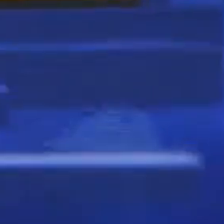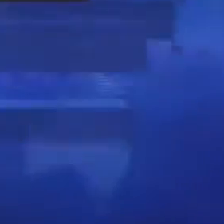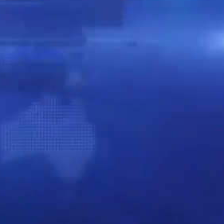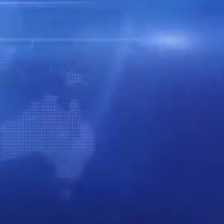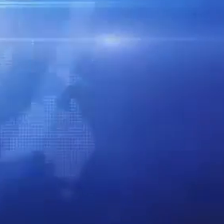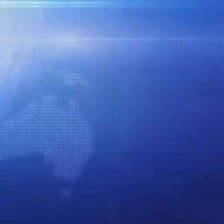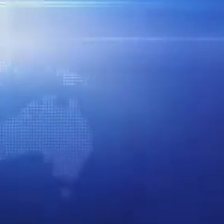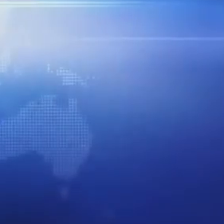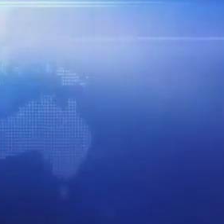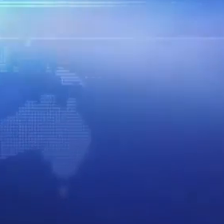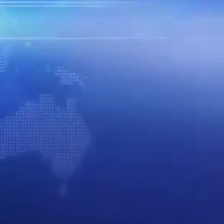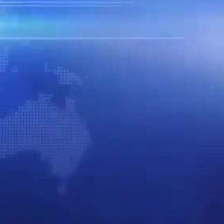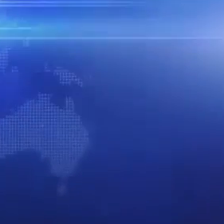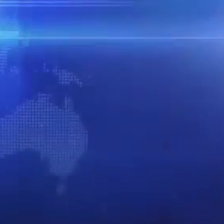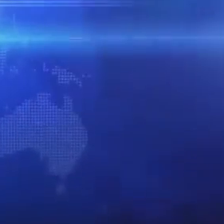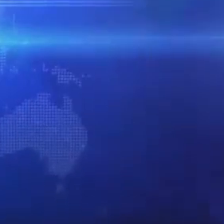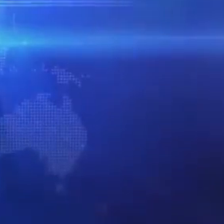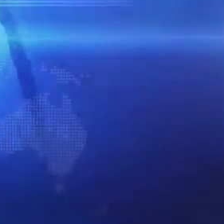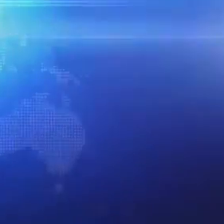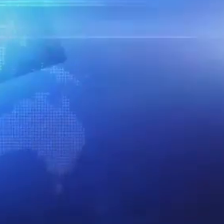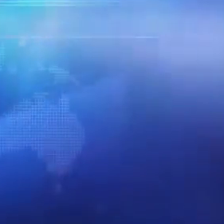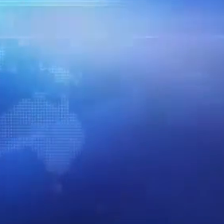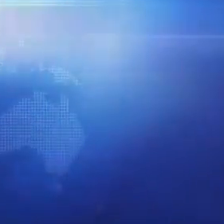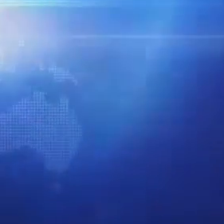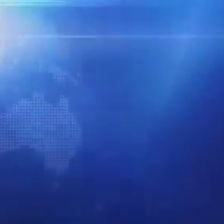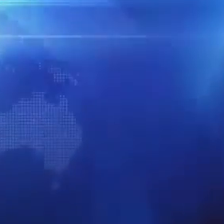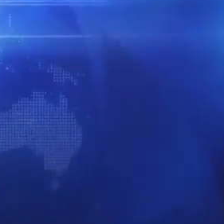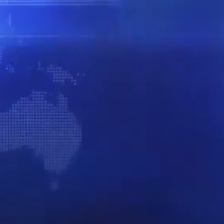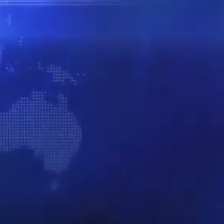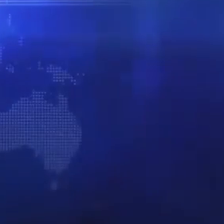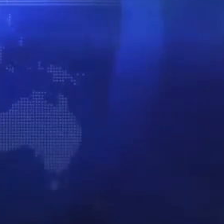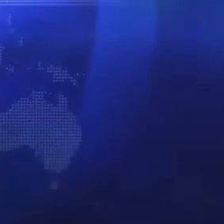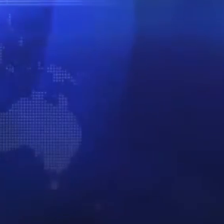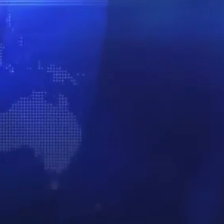enlace noticias lo que usted quiere ver